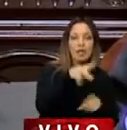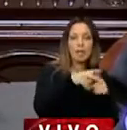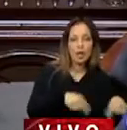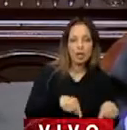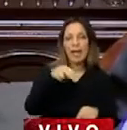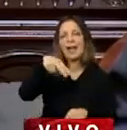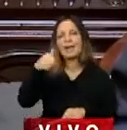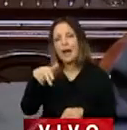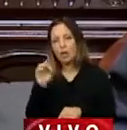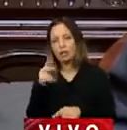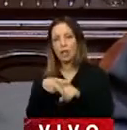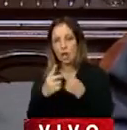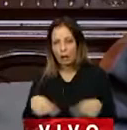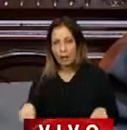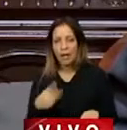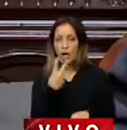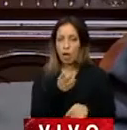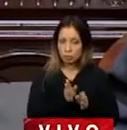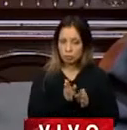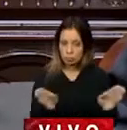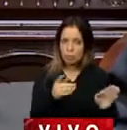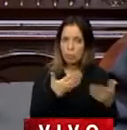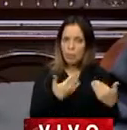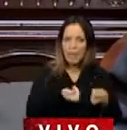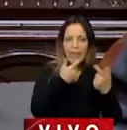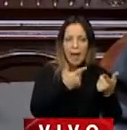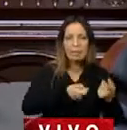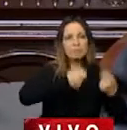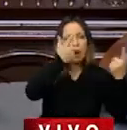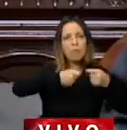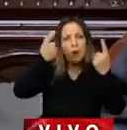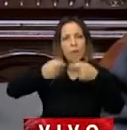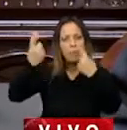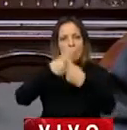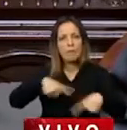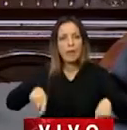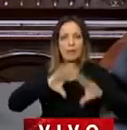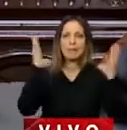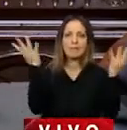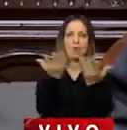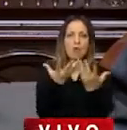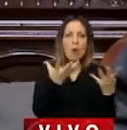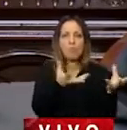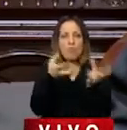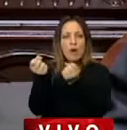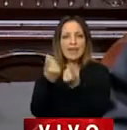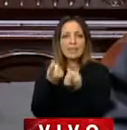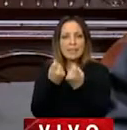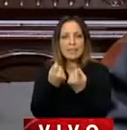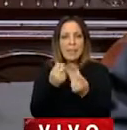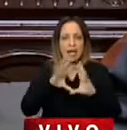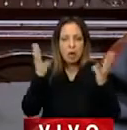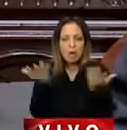nanotecnología, sectores que permiten exportar bienes que se distinguen en el mundo en una economía globalizada por su